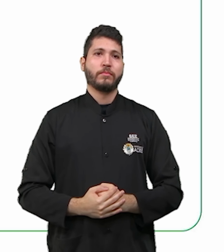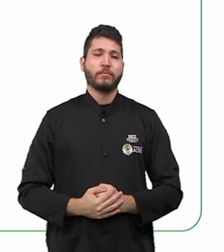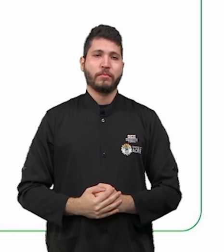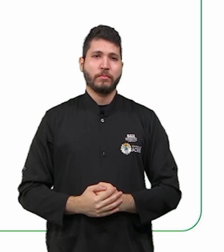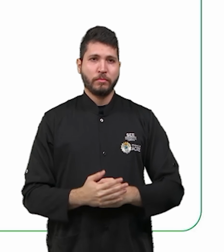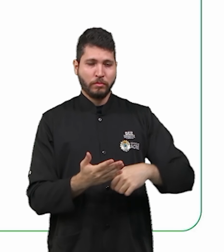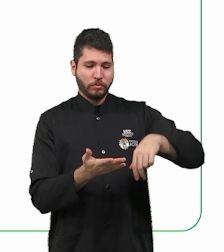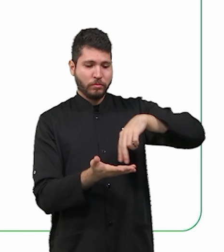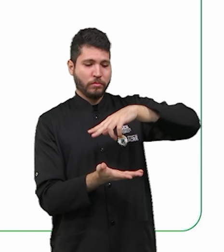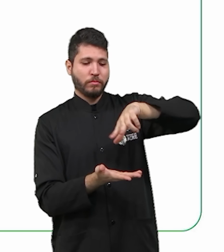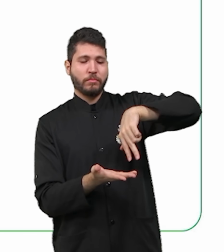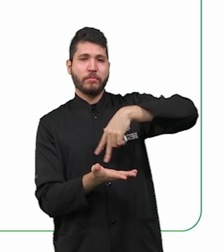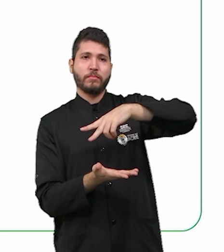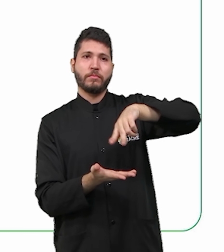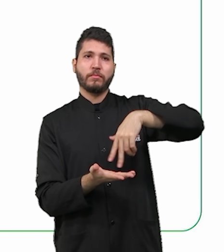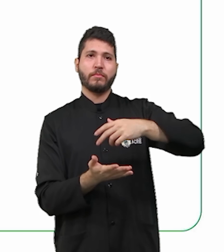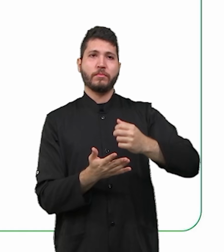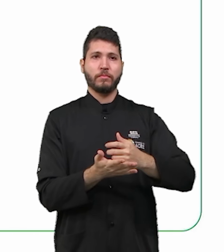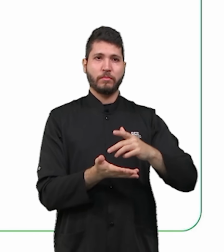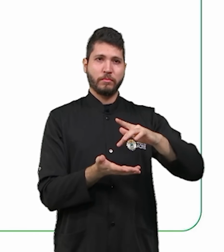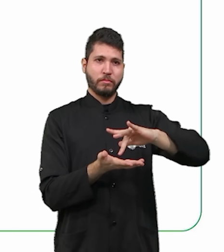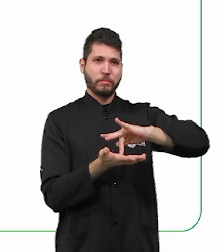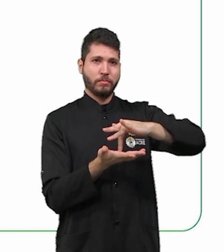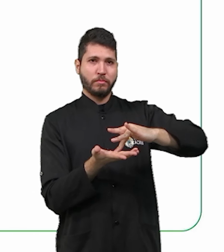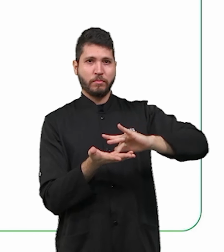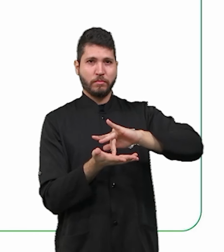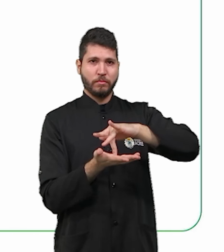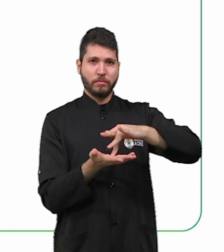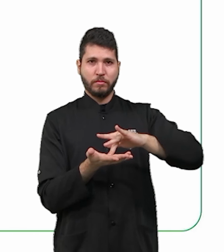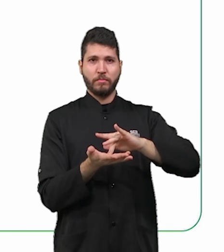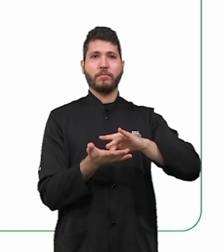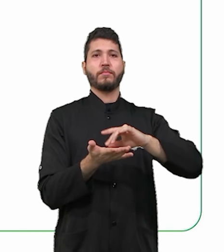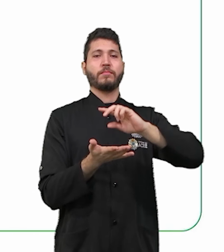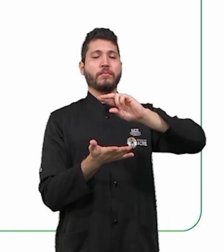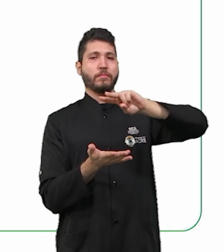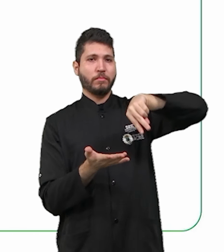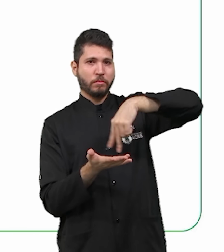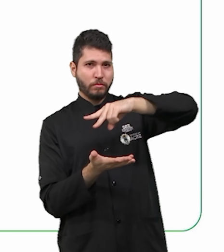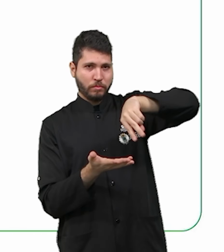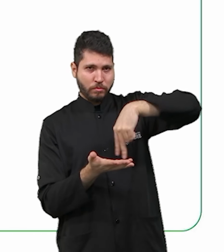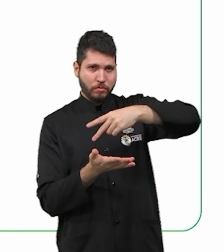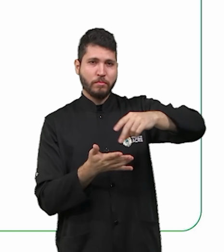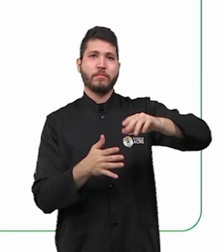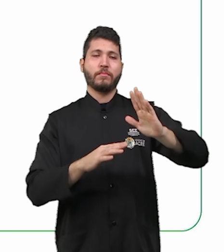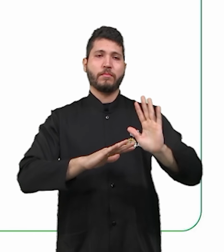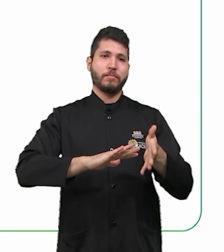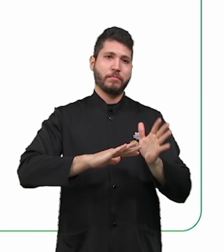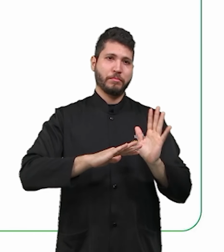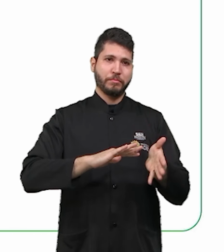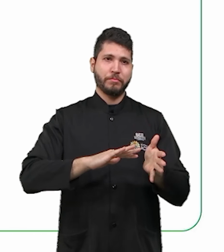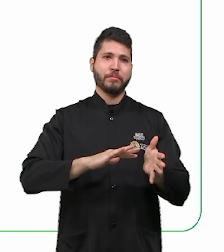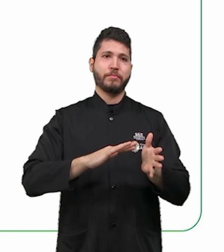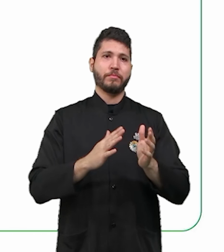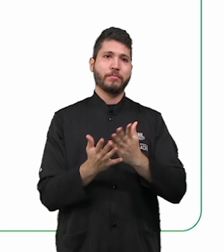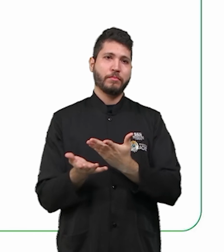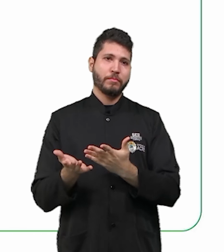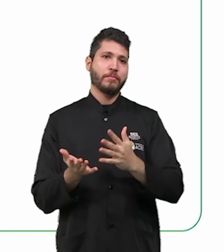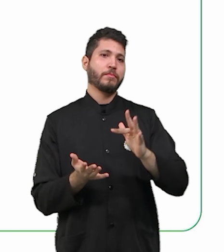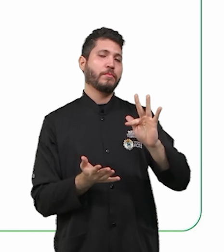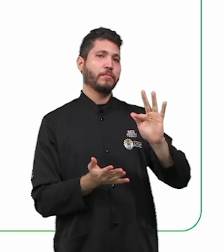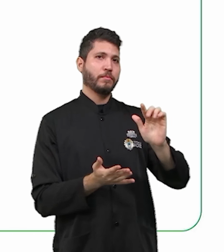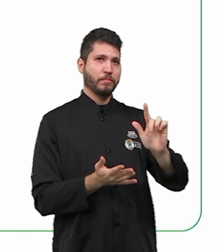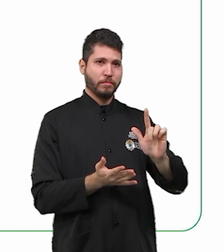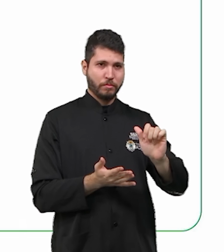Las danzas, el ballet, la danza contemporánea, el